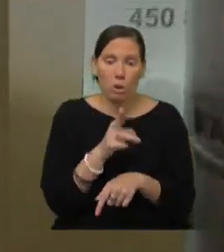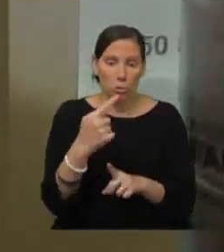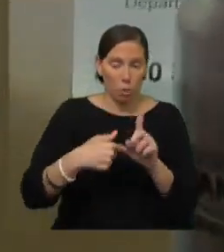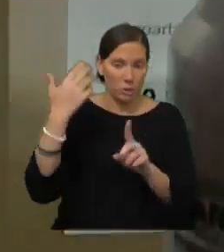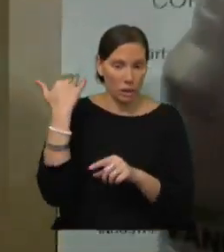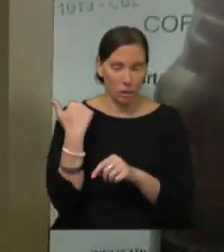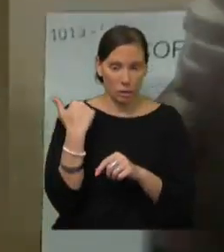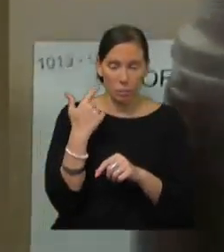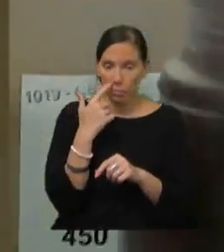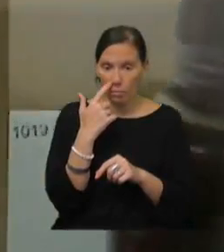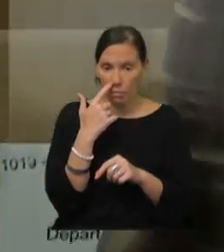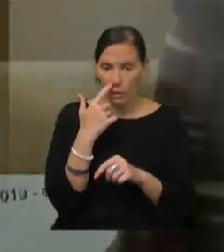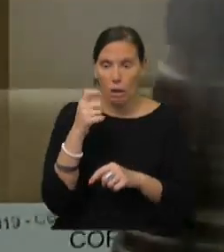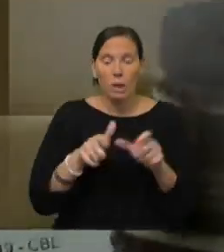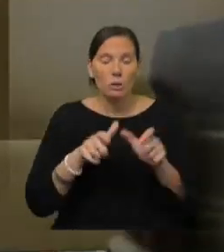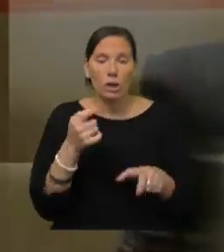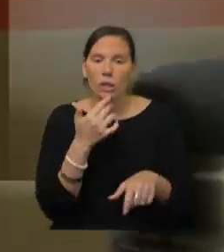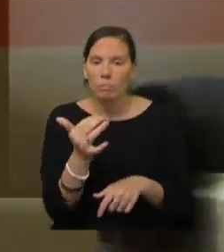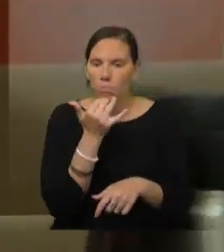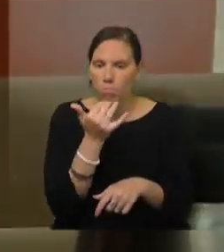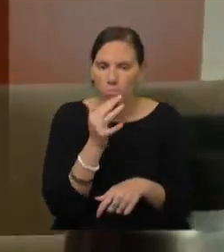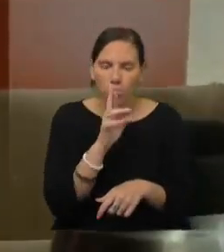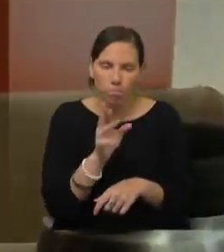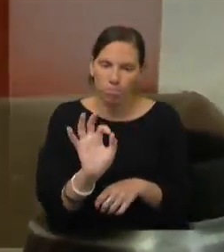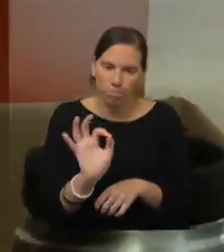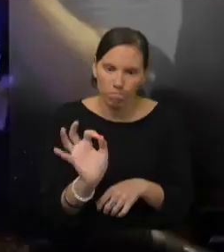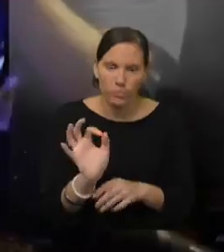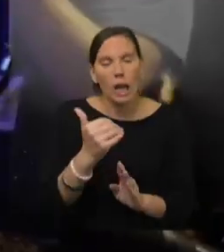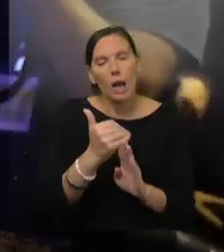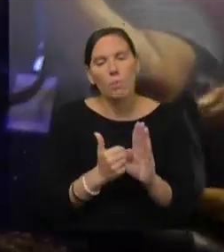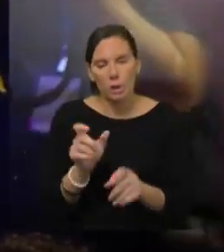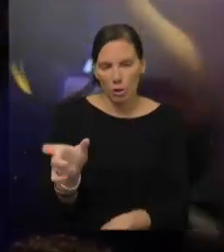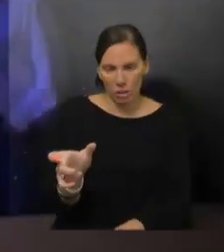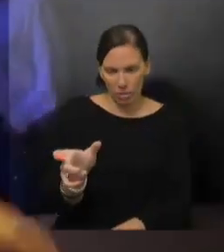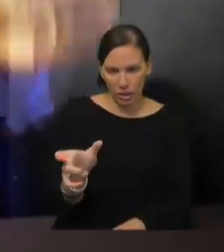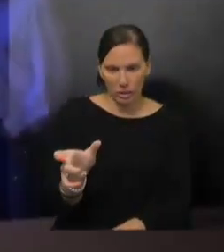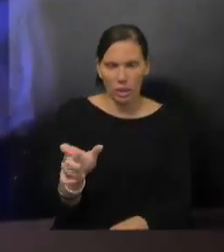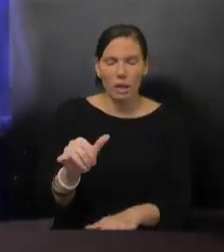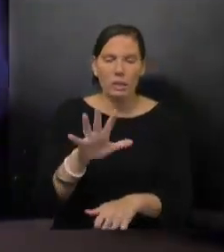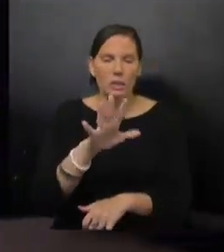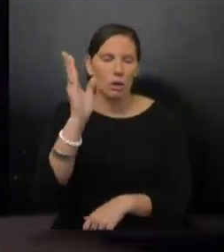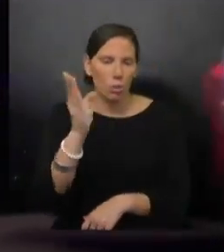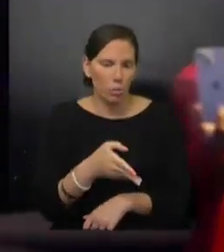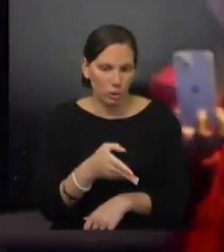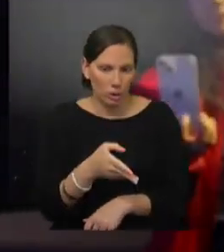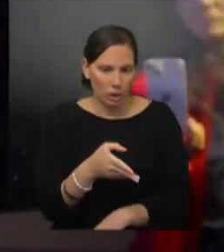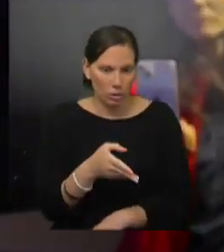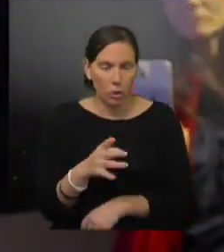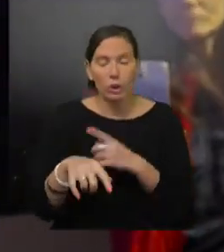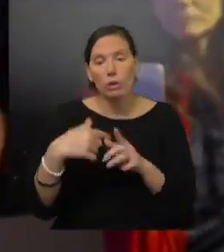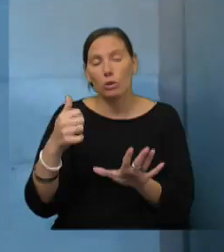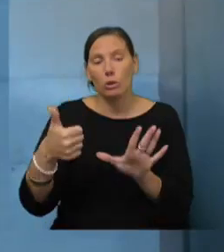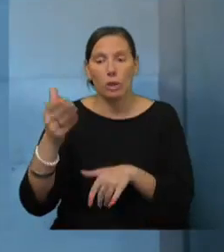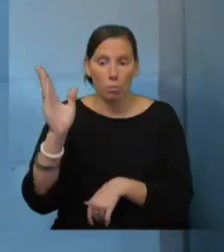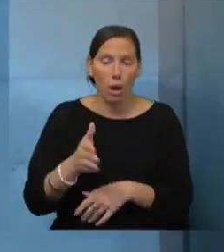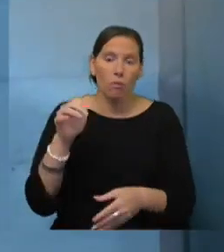anterior la cantidad de personas que dicen no saber o no contestan es menor a esa diferencia ya que llega a 5% y el restante 6%